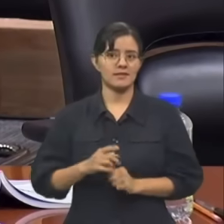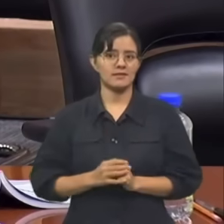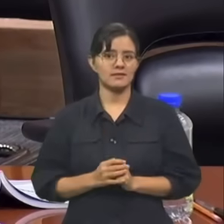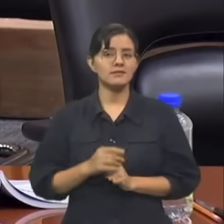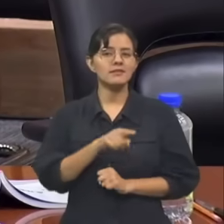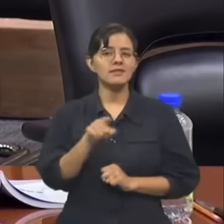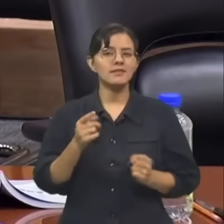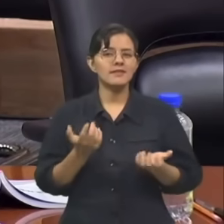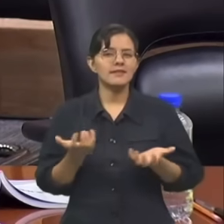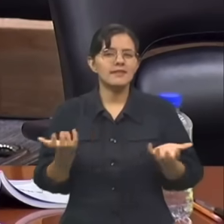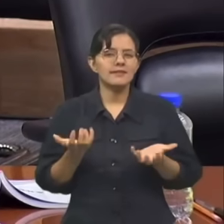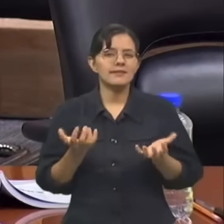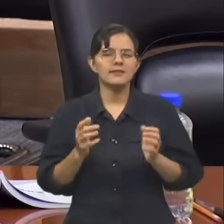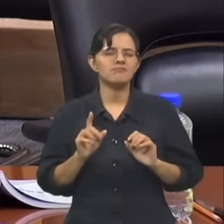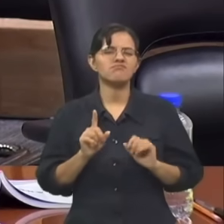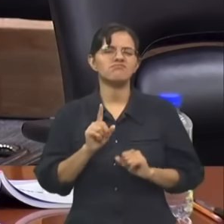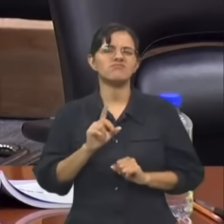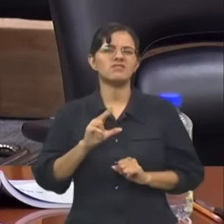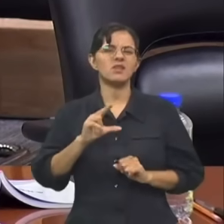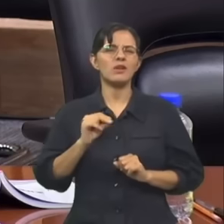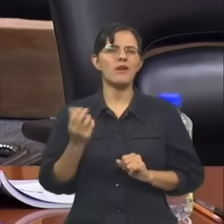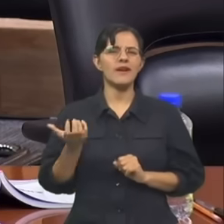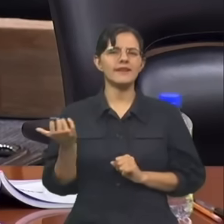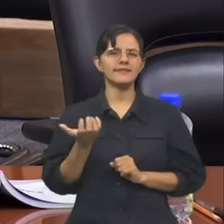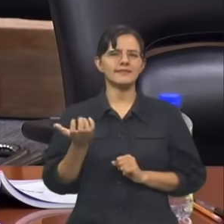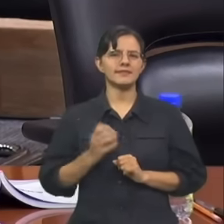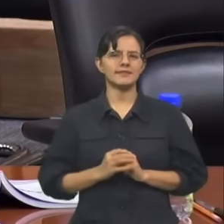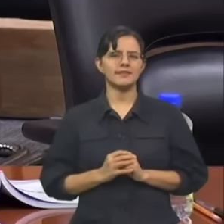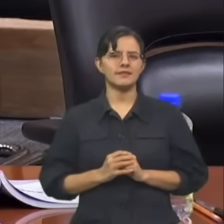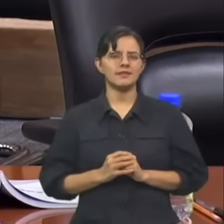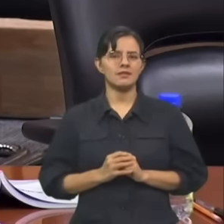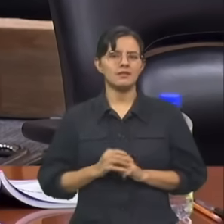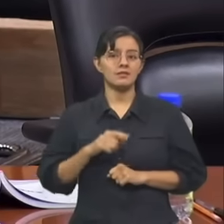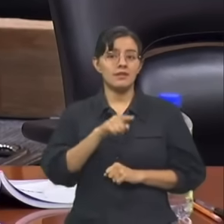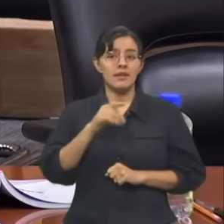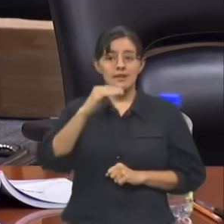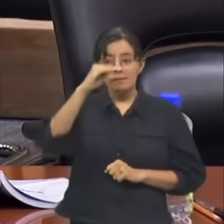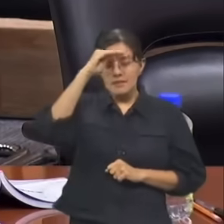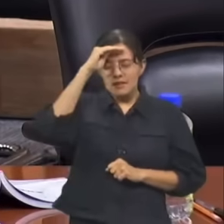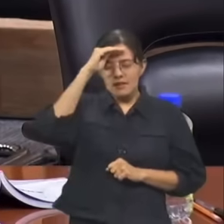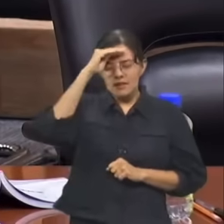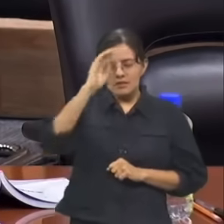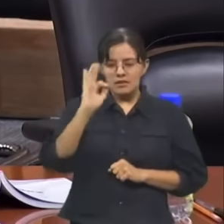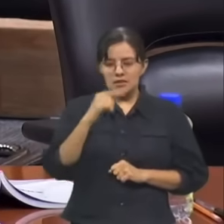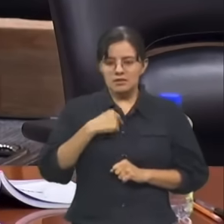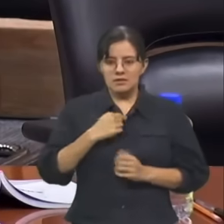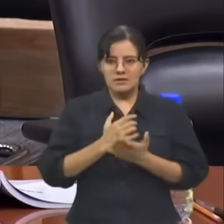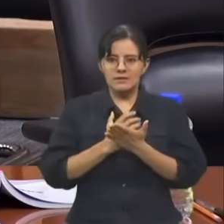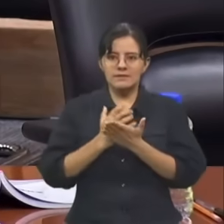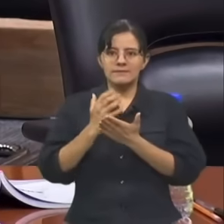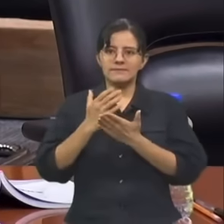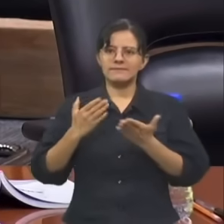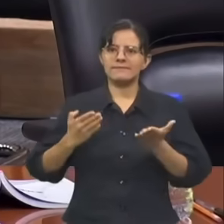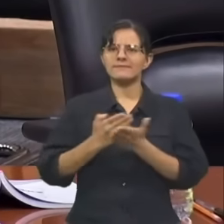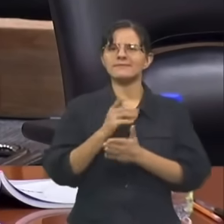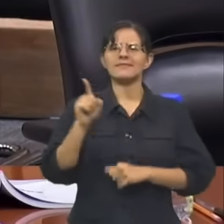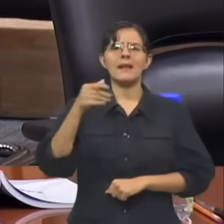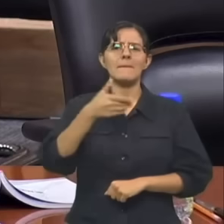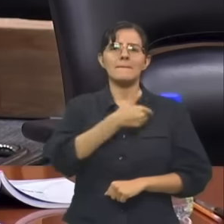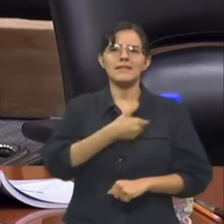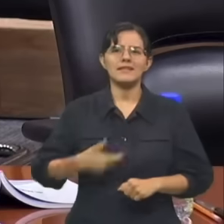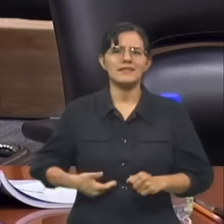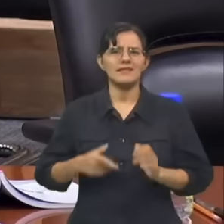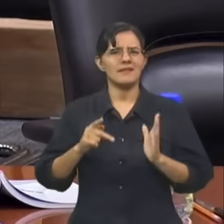decidieron que no lo iban a hacer pensando que se extralimitado el presidente se extralimitó